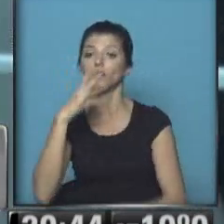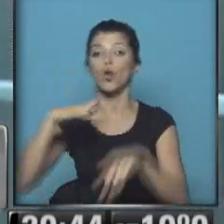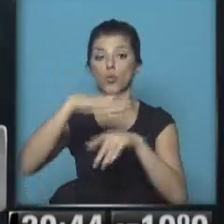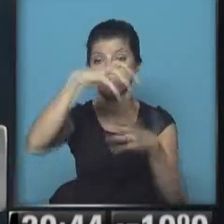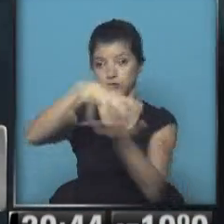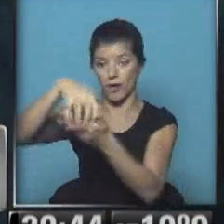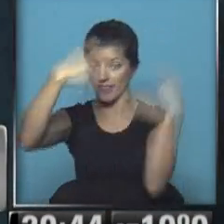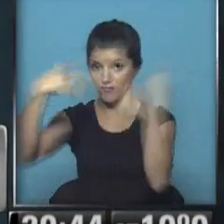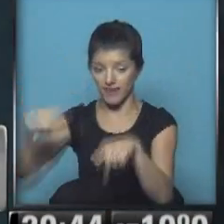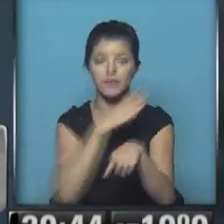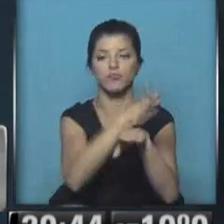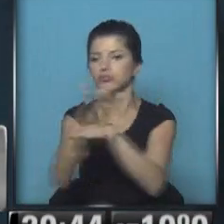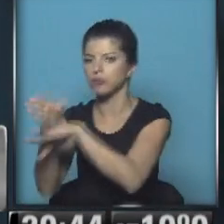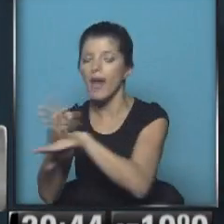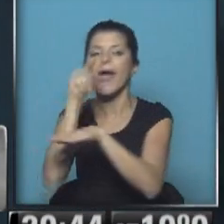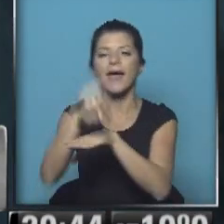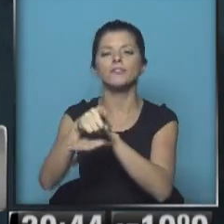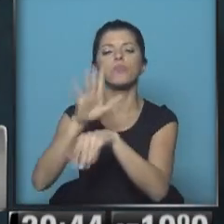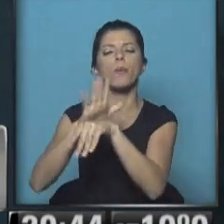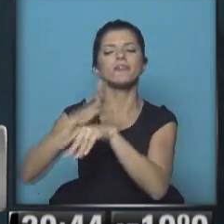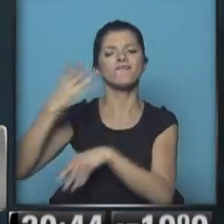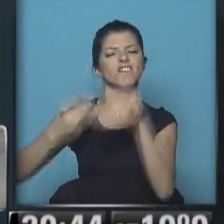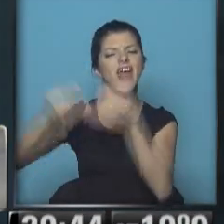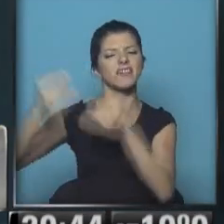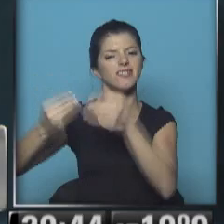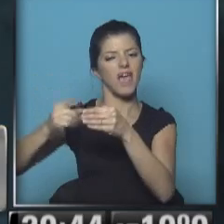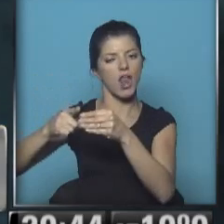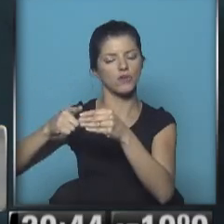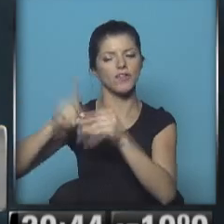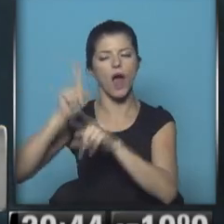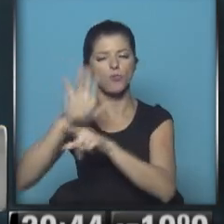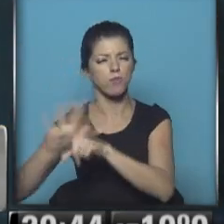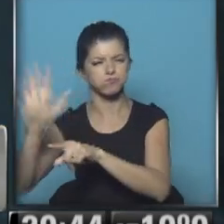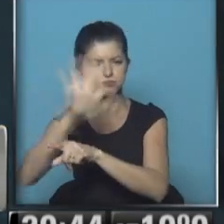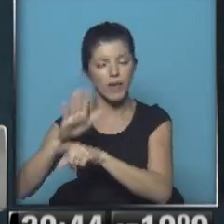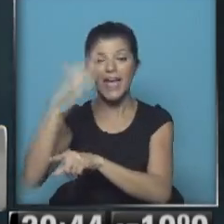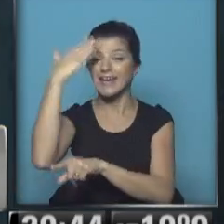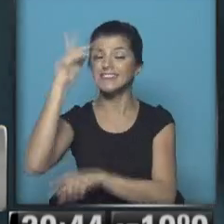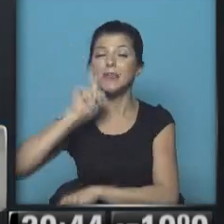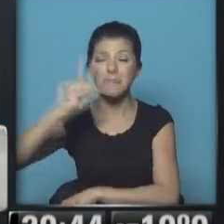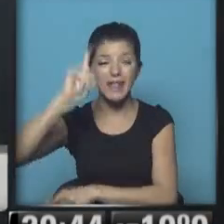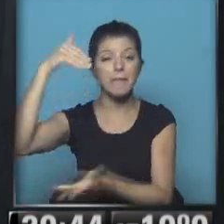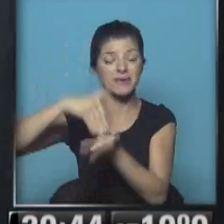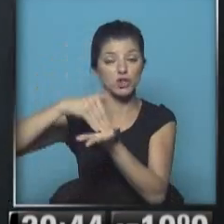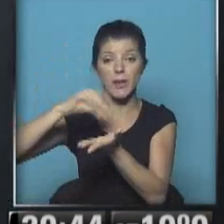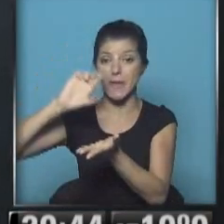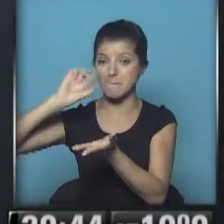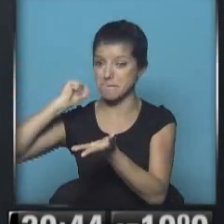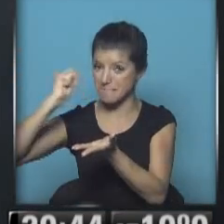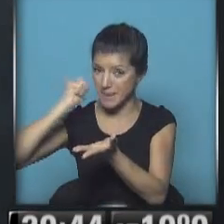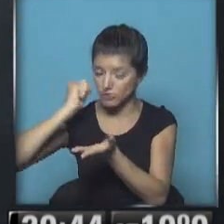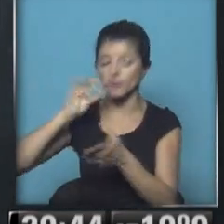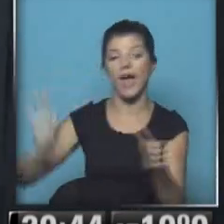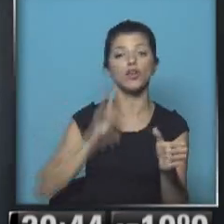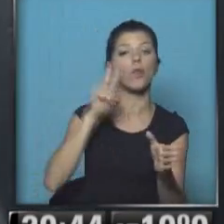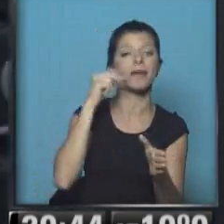organización que operaba como pseudo financiera, que realizó operaciones ilegales por 15.000 millones de pesos entre